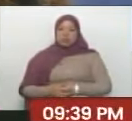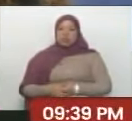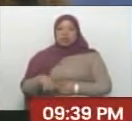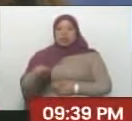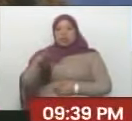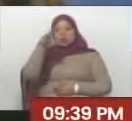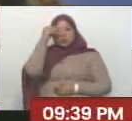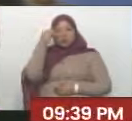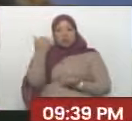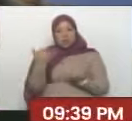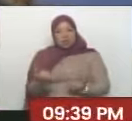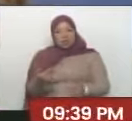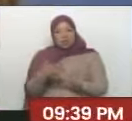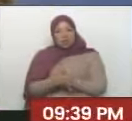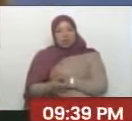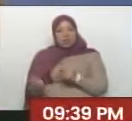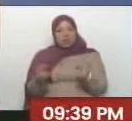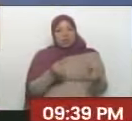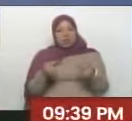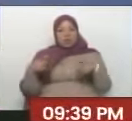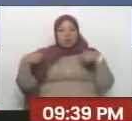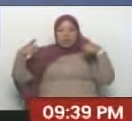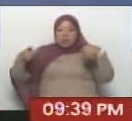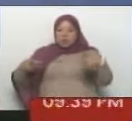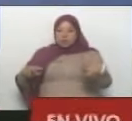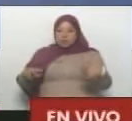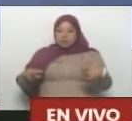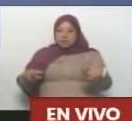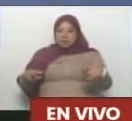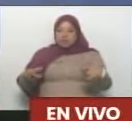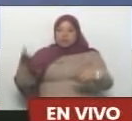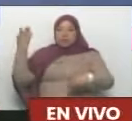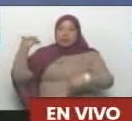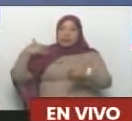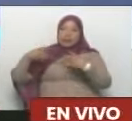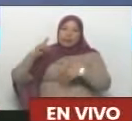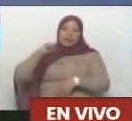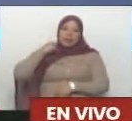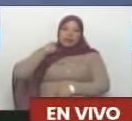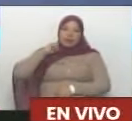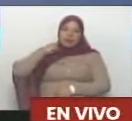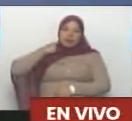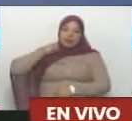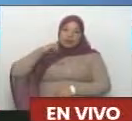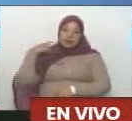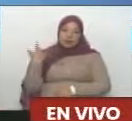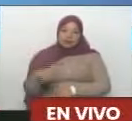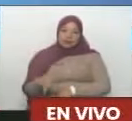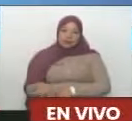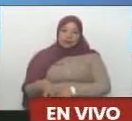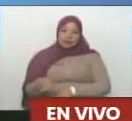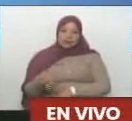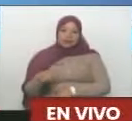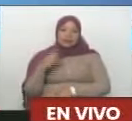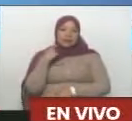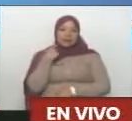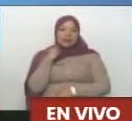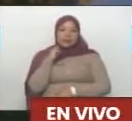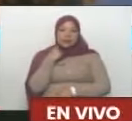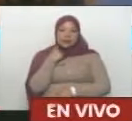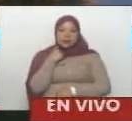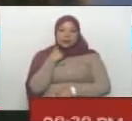tomarle la palabra en esto del disco de vinil. Amalaya, volver a esa sonoridad del disco de vinil. La verdad que es